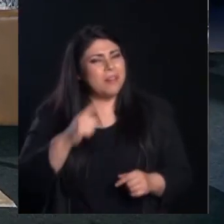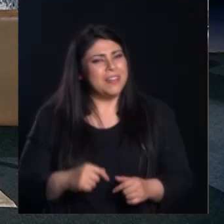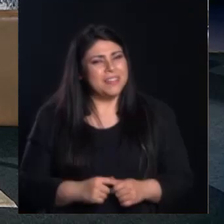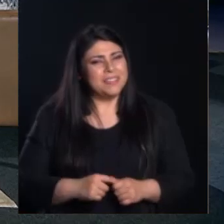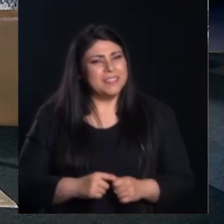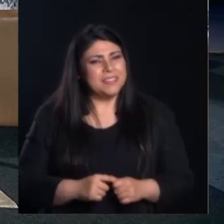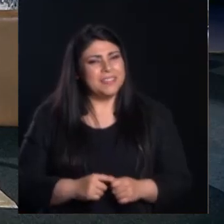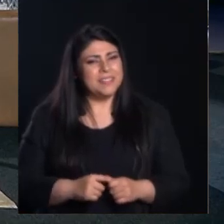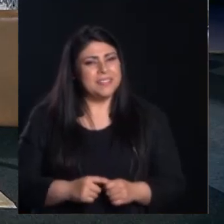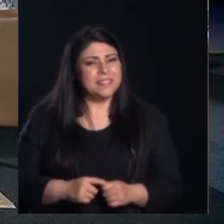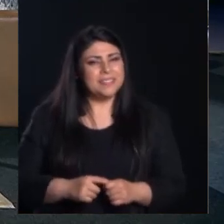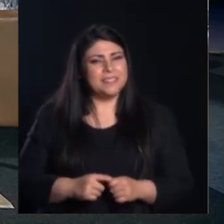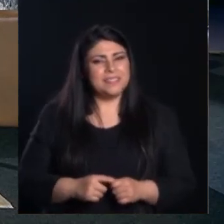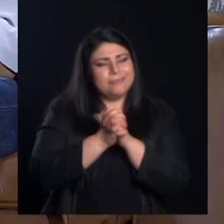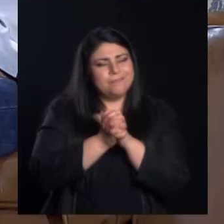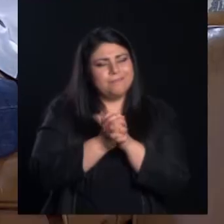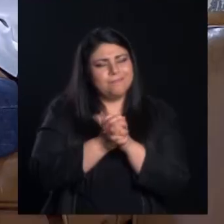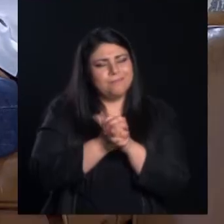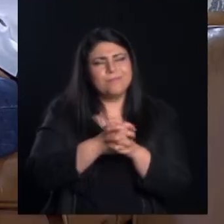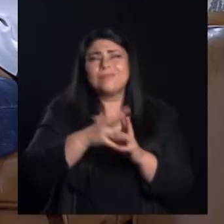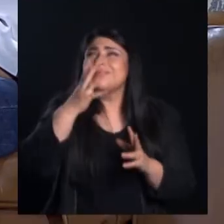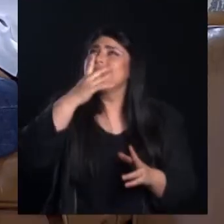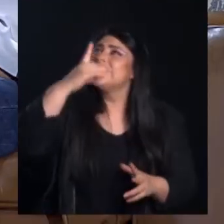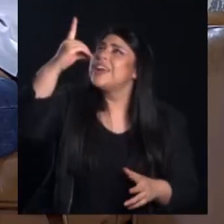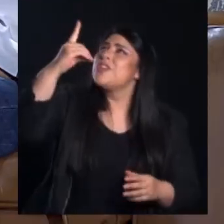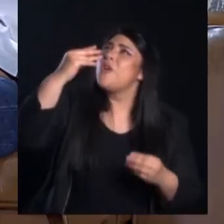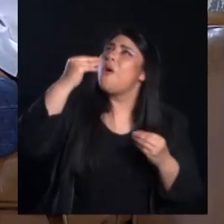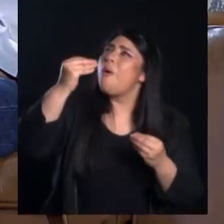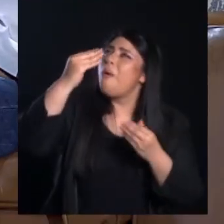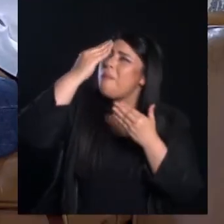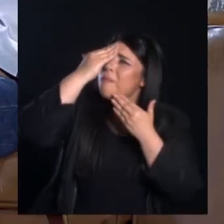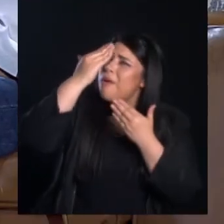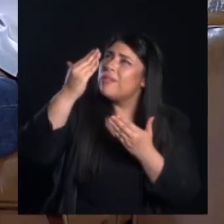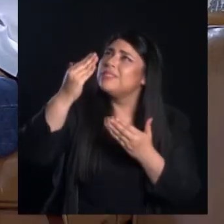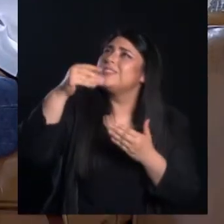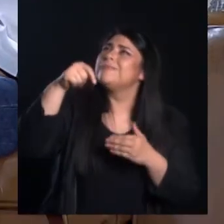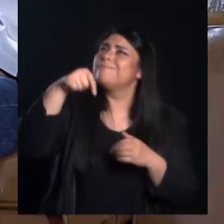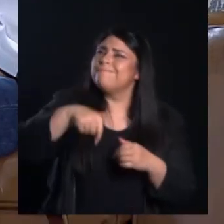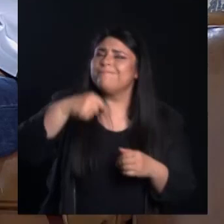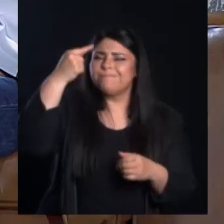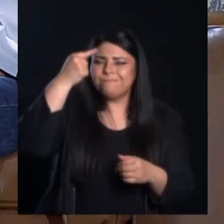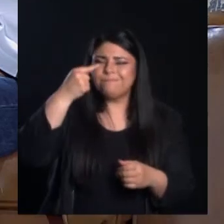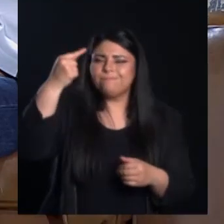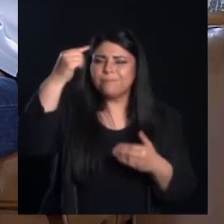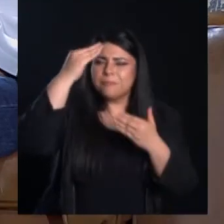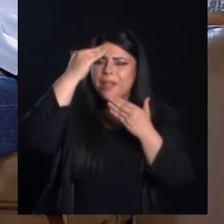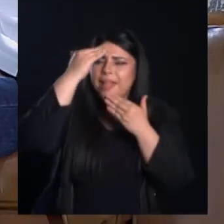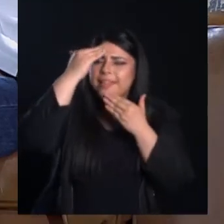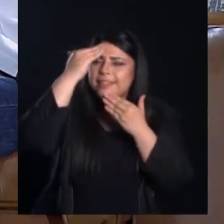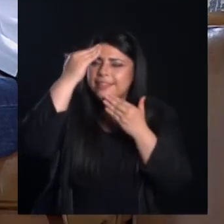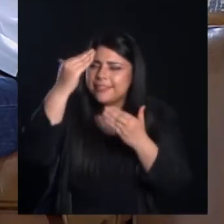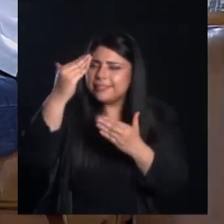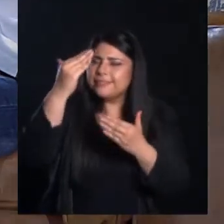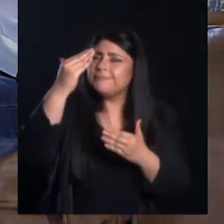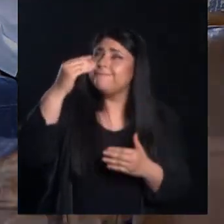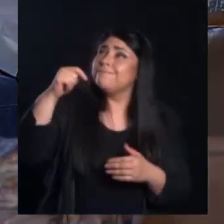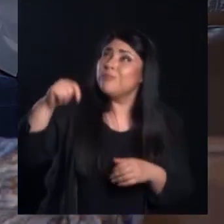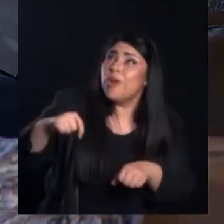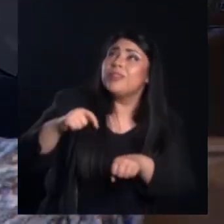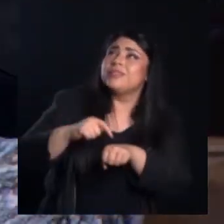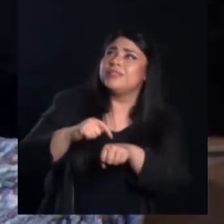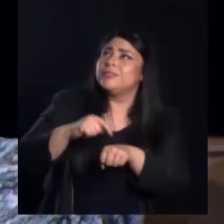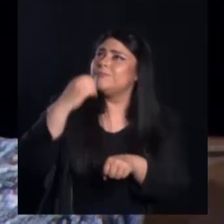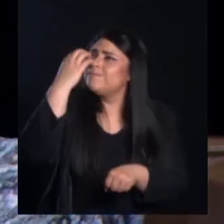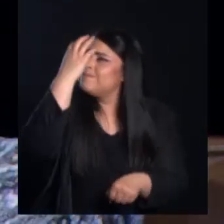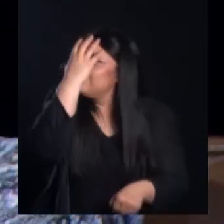me gustaría tu santo señor te damos muchas gracias por este día te damos por gracias por este tiempo precioso